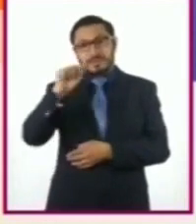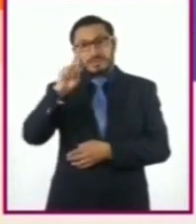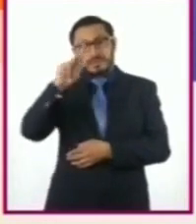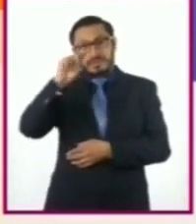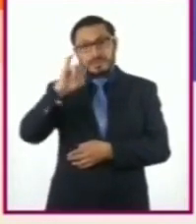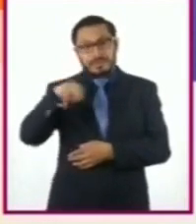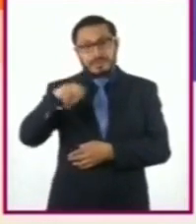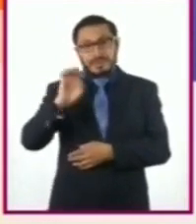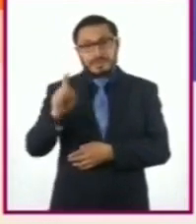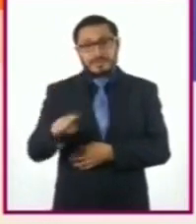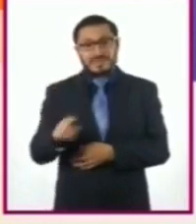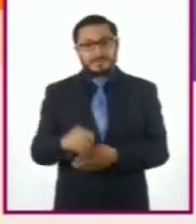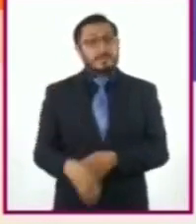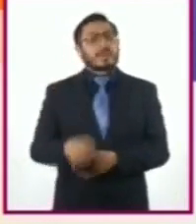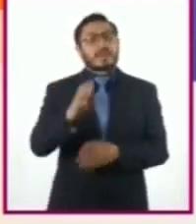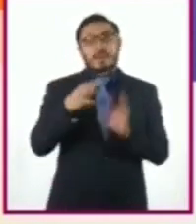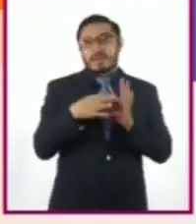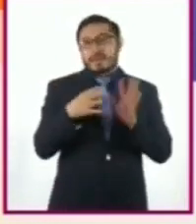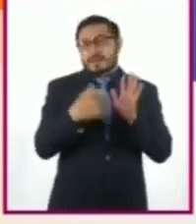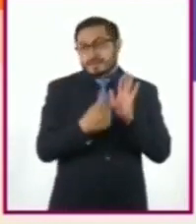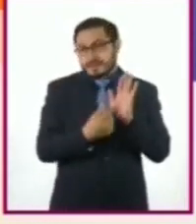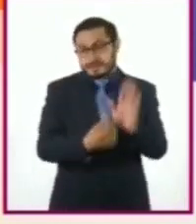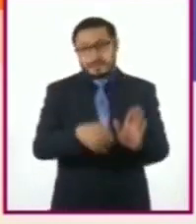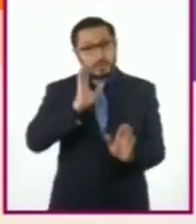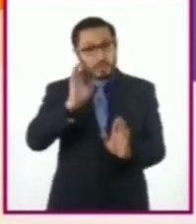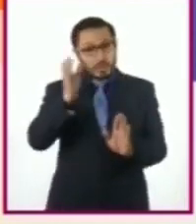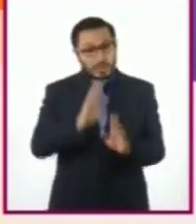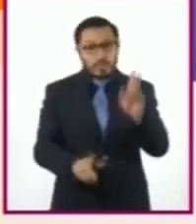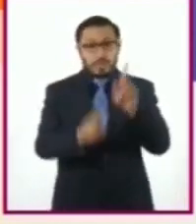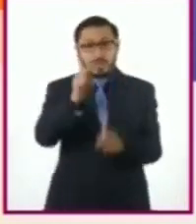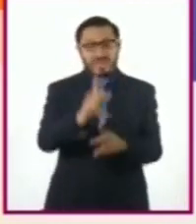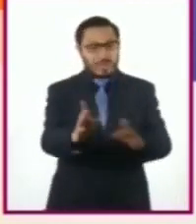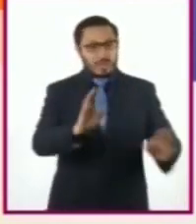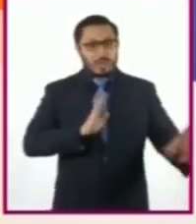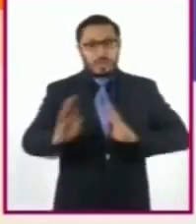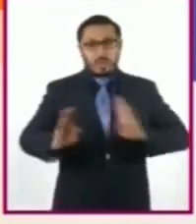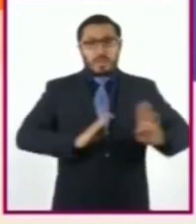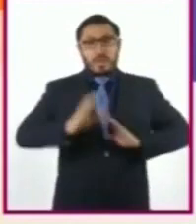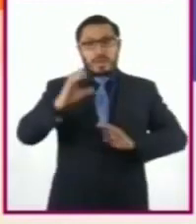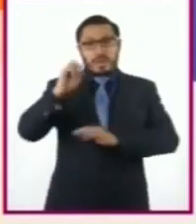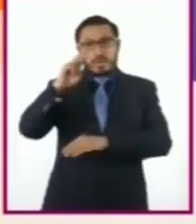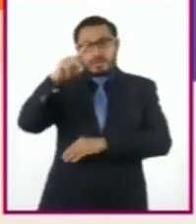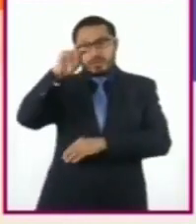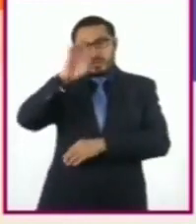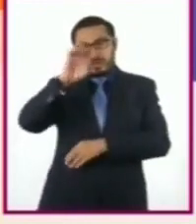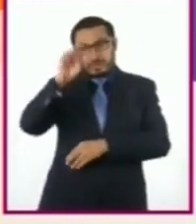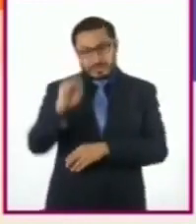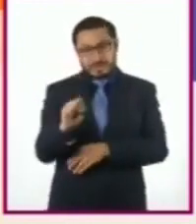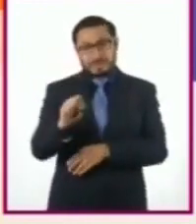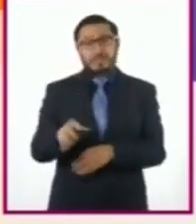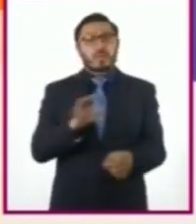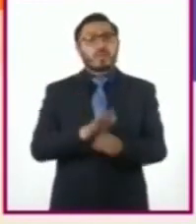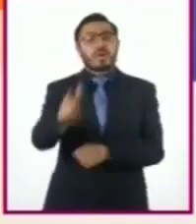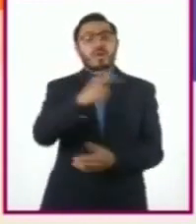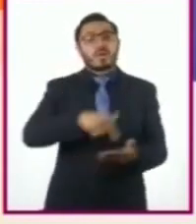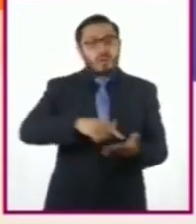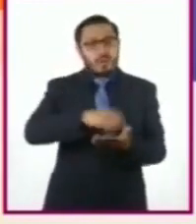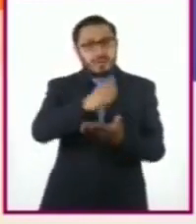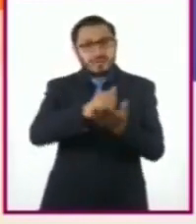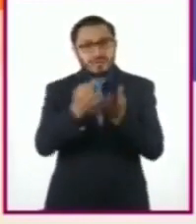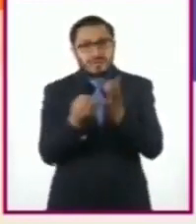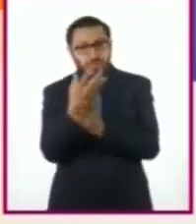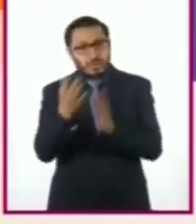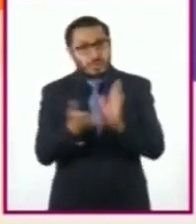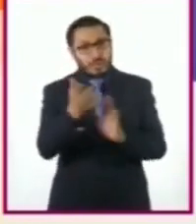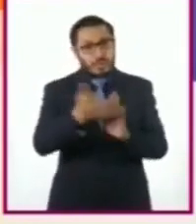se platicó entre los soldados de Cortés en qué lugar se haría la nueva ciudad, algunos